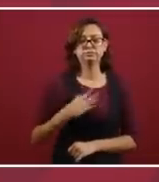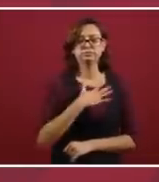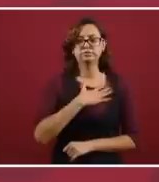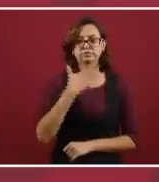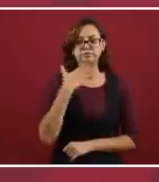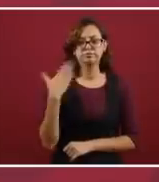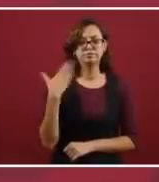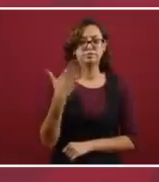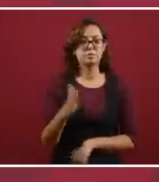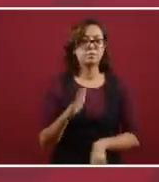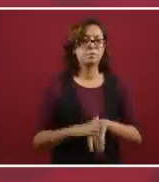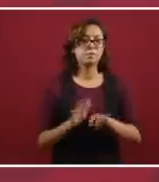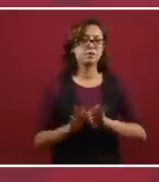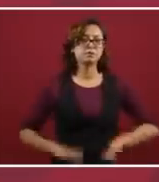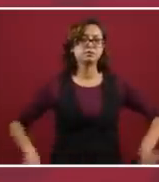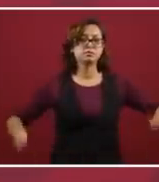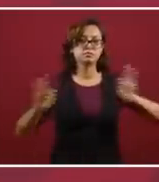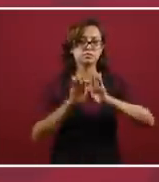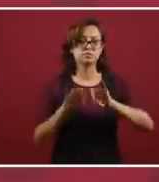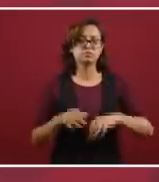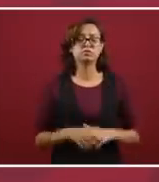que es fundamental,